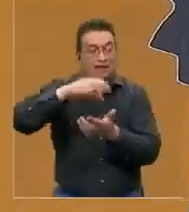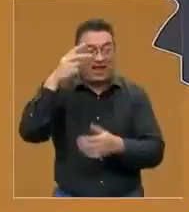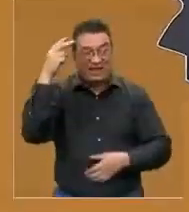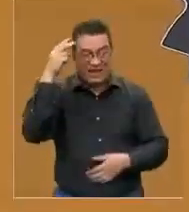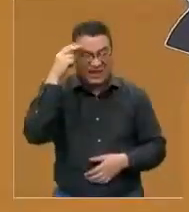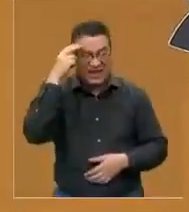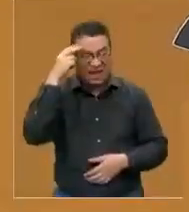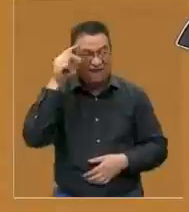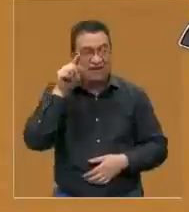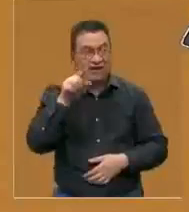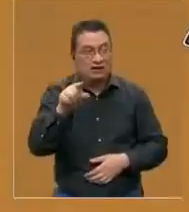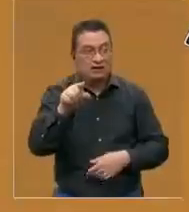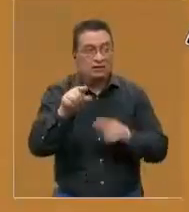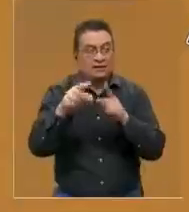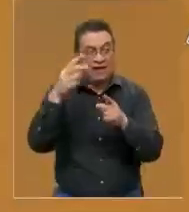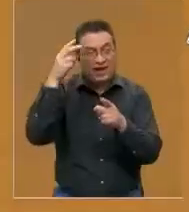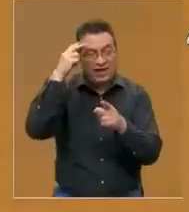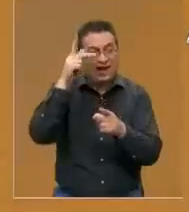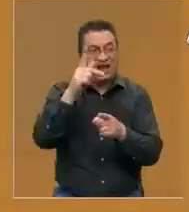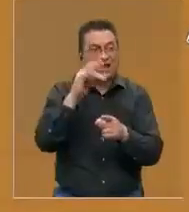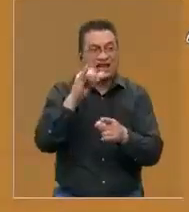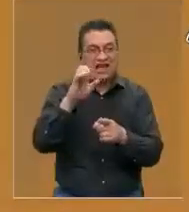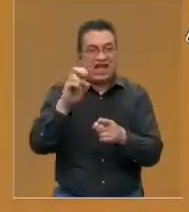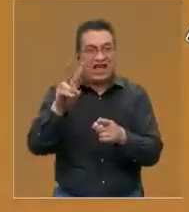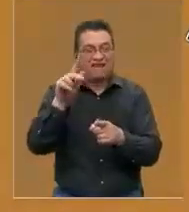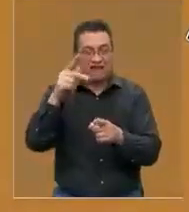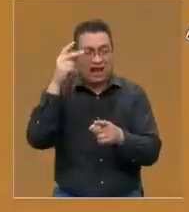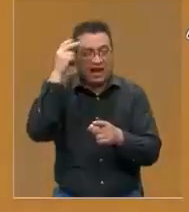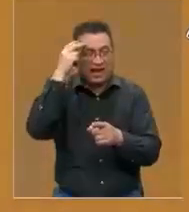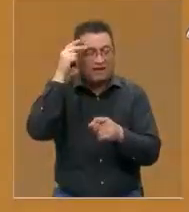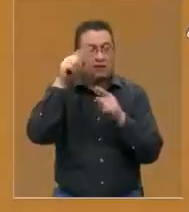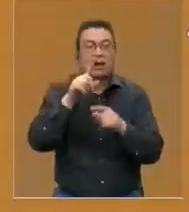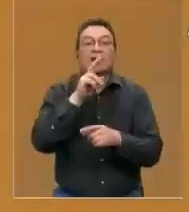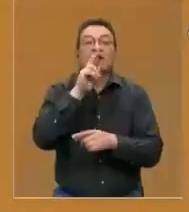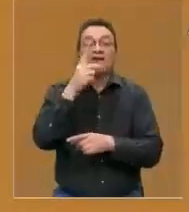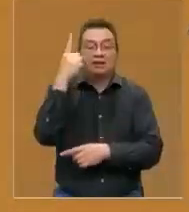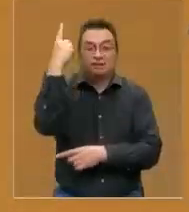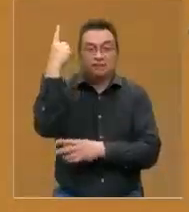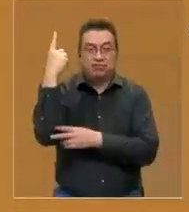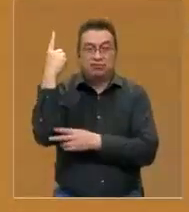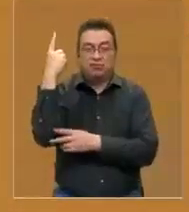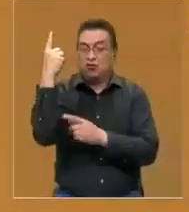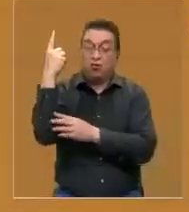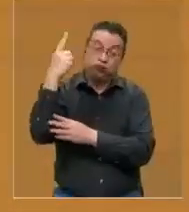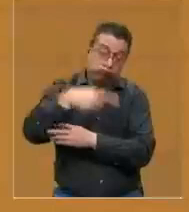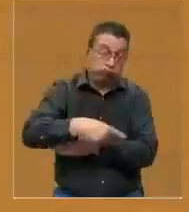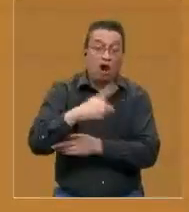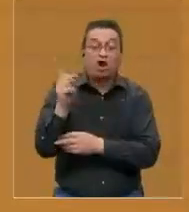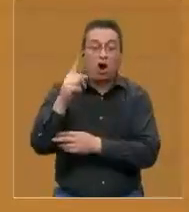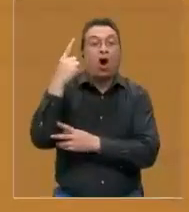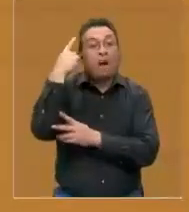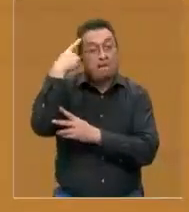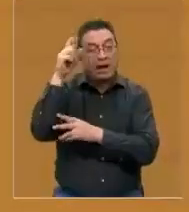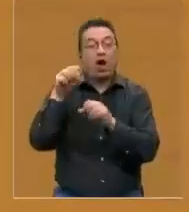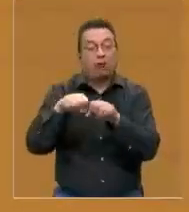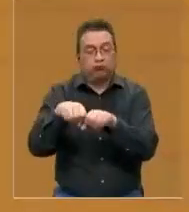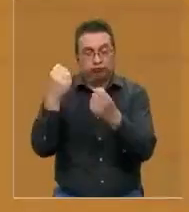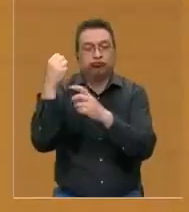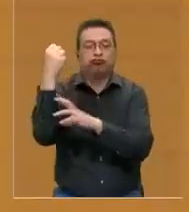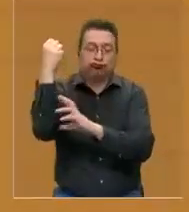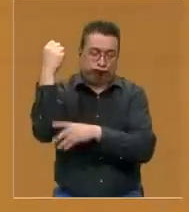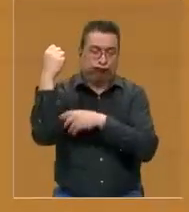Allí, justamente, aparecía este punto donde la torre de televisión no alcanza a ser derribada, pero sí, finalmente en